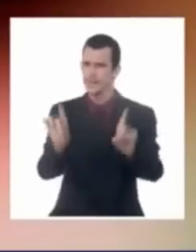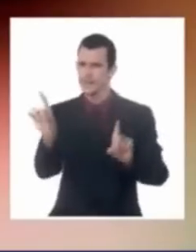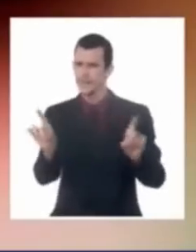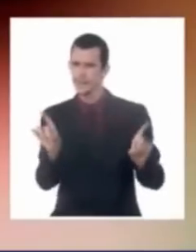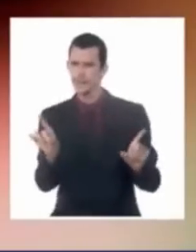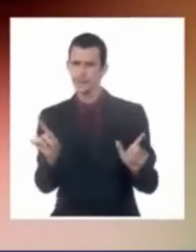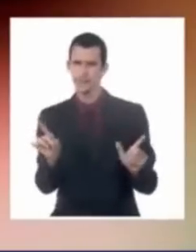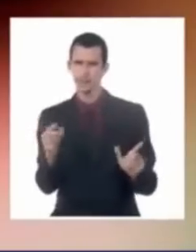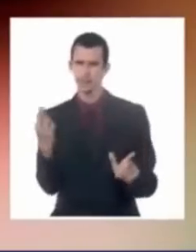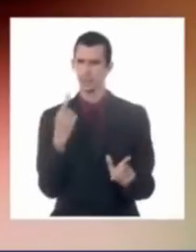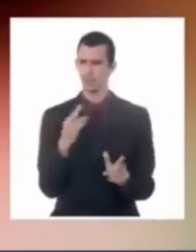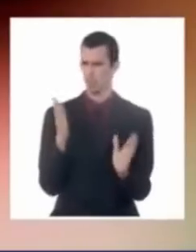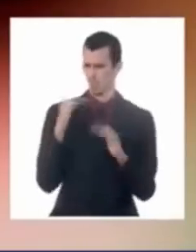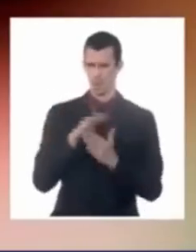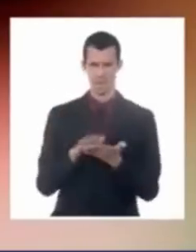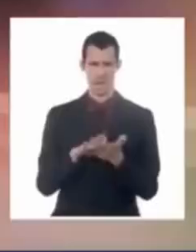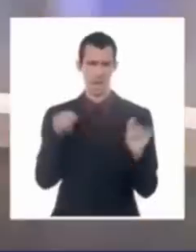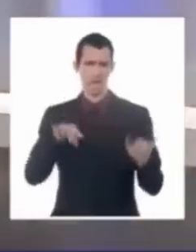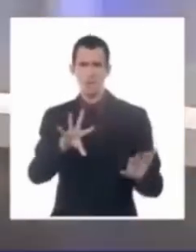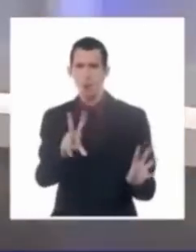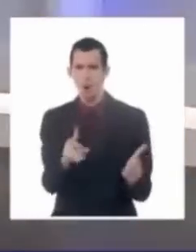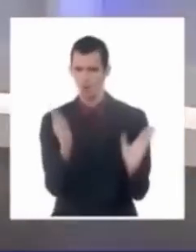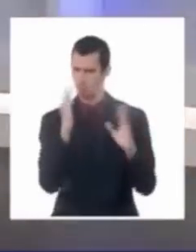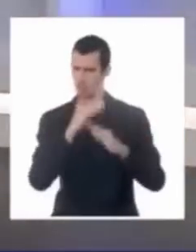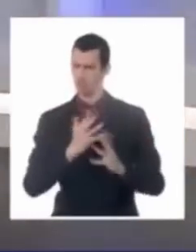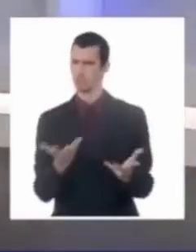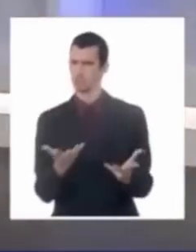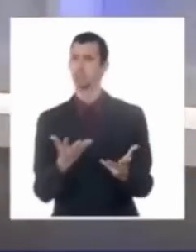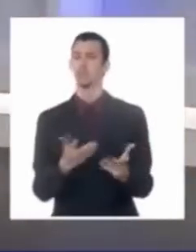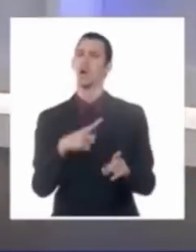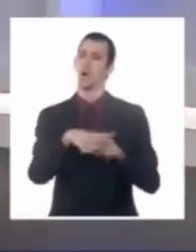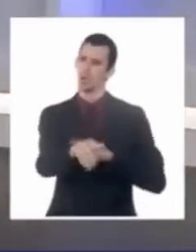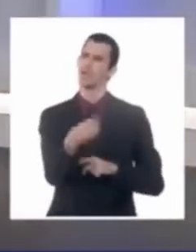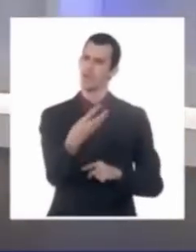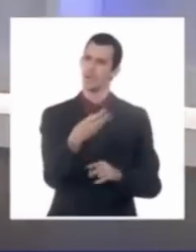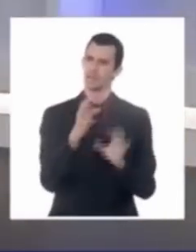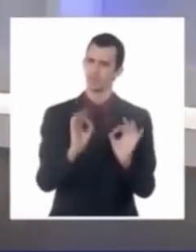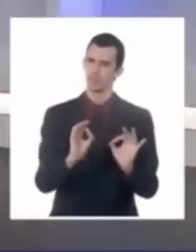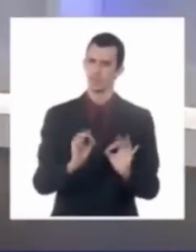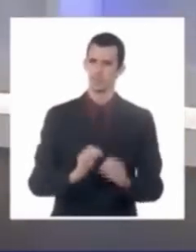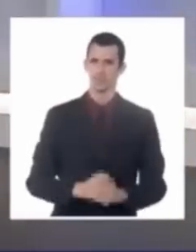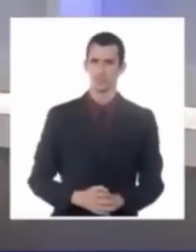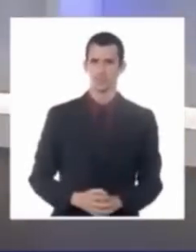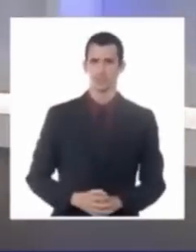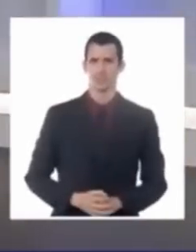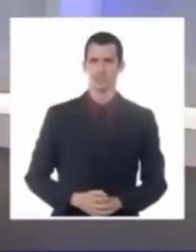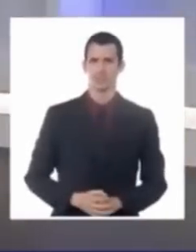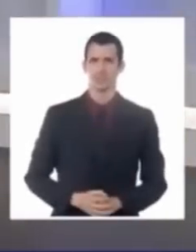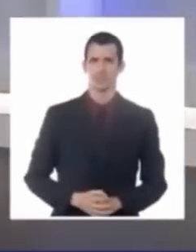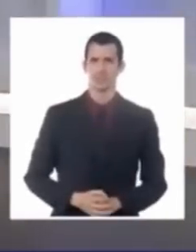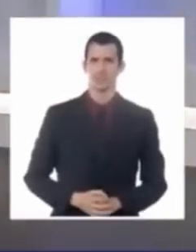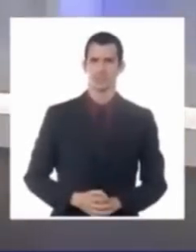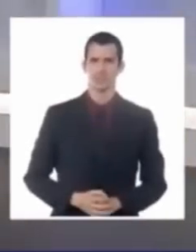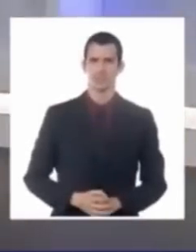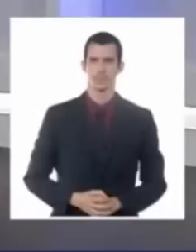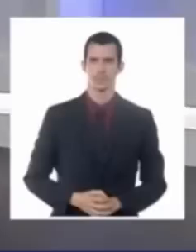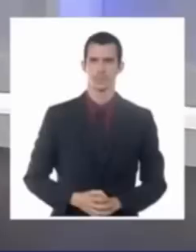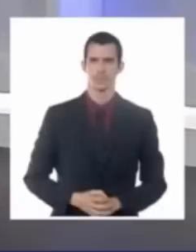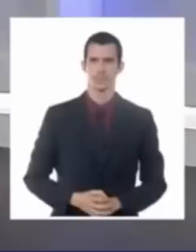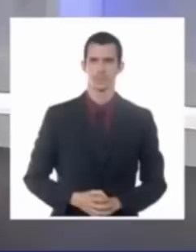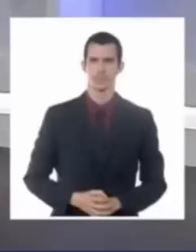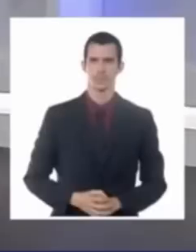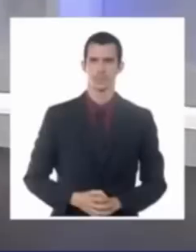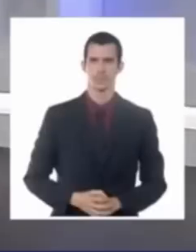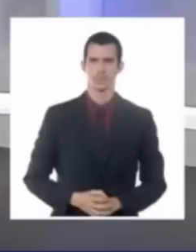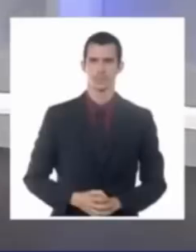falsa también entonces falsa Bueno voy a buscar otra porque tal vez encuentre a ver alguna